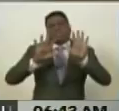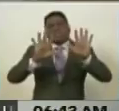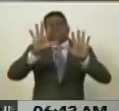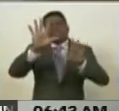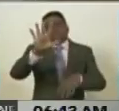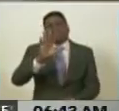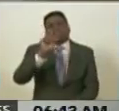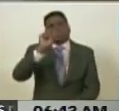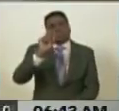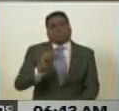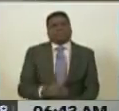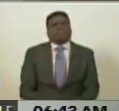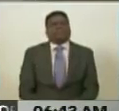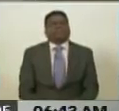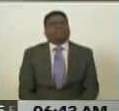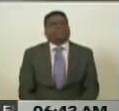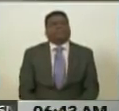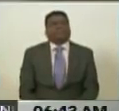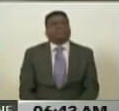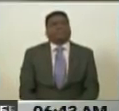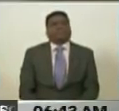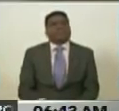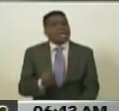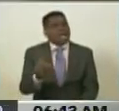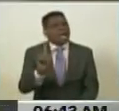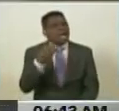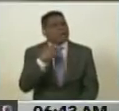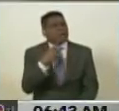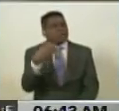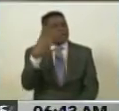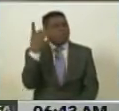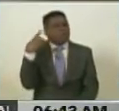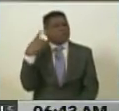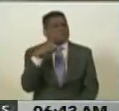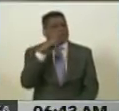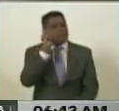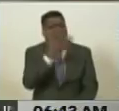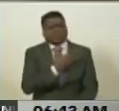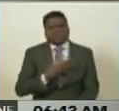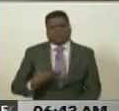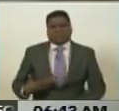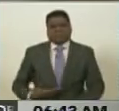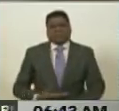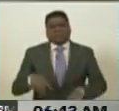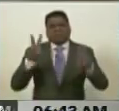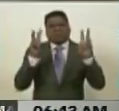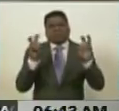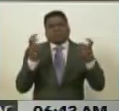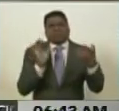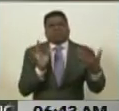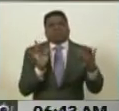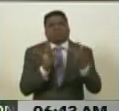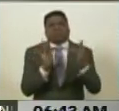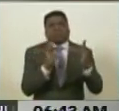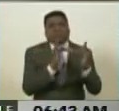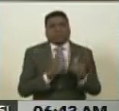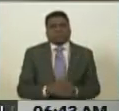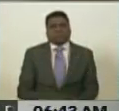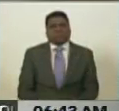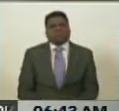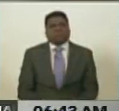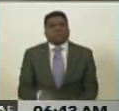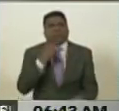dos datos que el presidente anunció ayer y que parecieran estar muy vinculados. es el tema. Por un lado, eh la propuesta que él hace